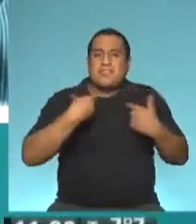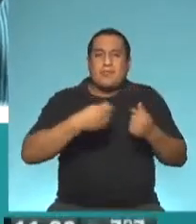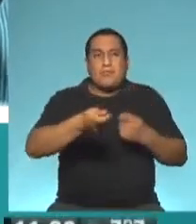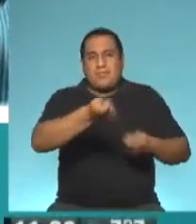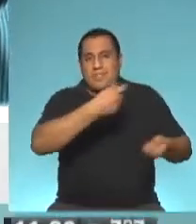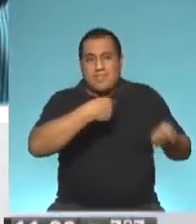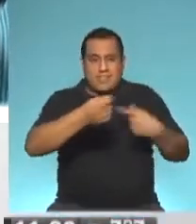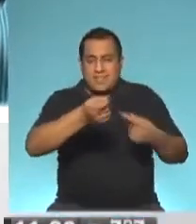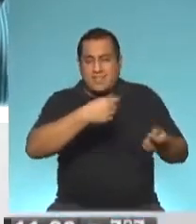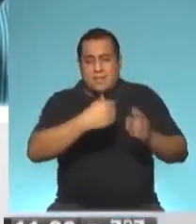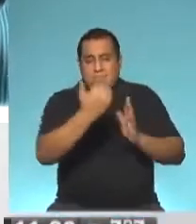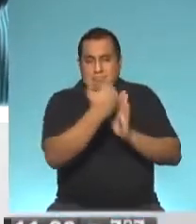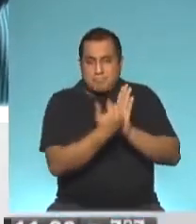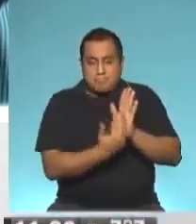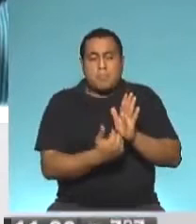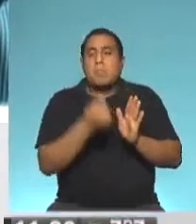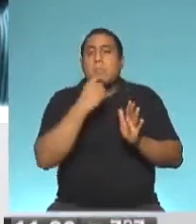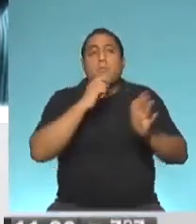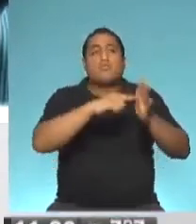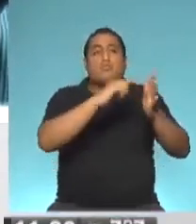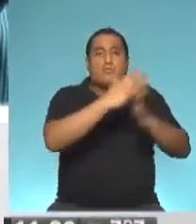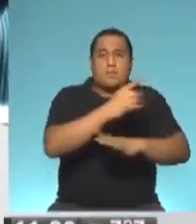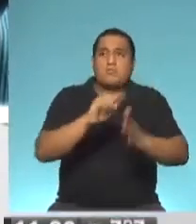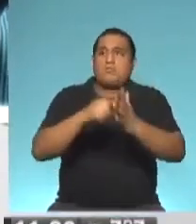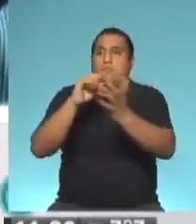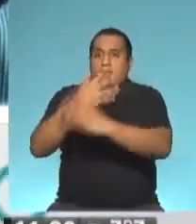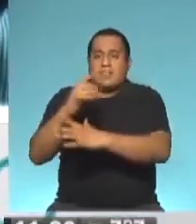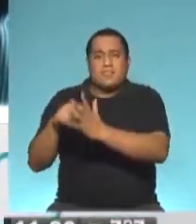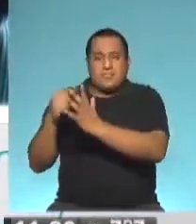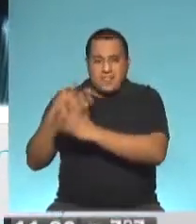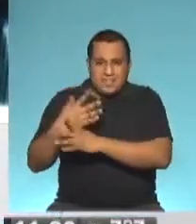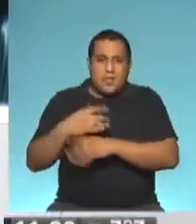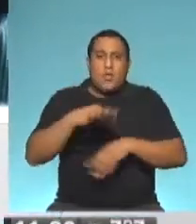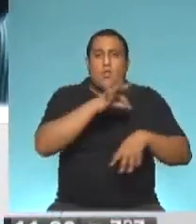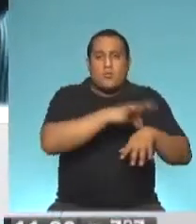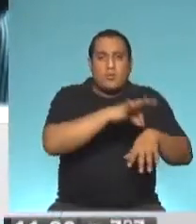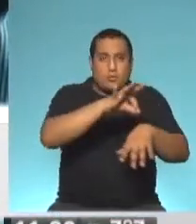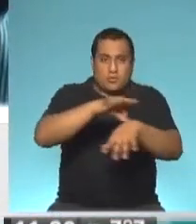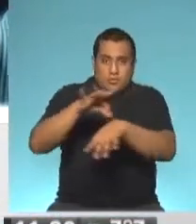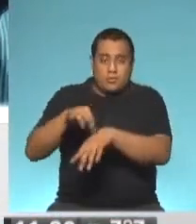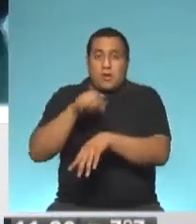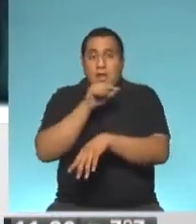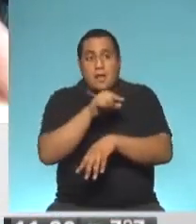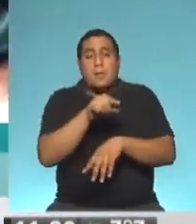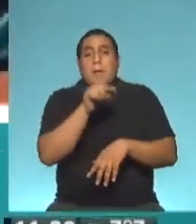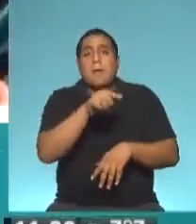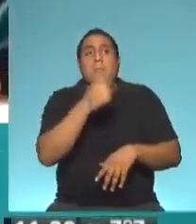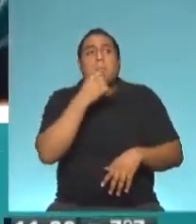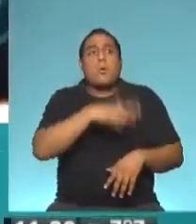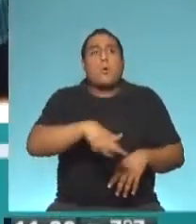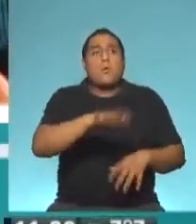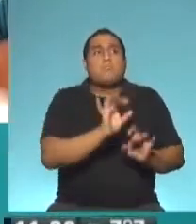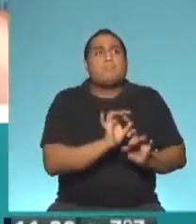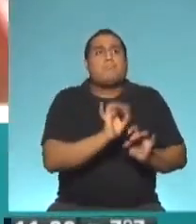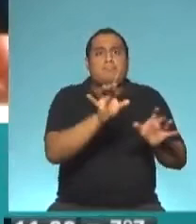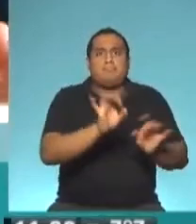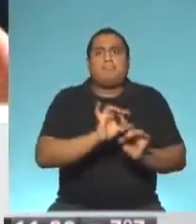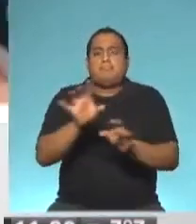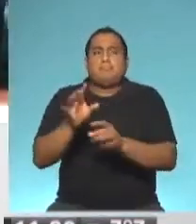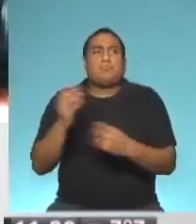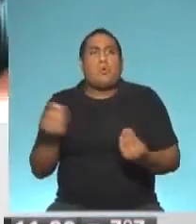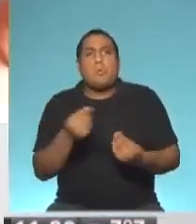va diciendo en qué ciudad cada gastroenterólogo endoscopista tiene circulación local del virus y debe protegerse mucho